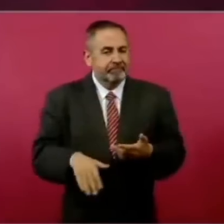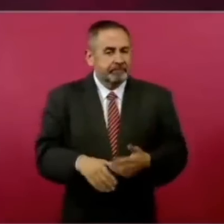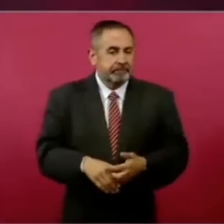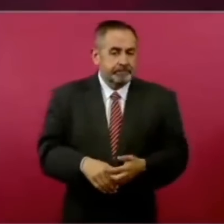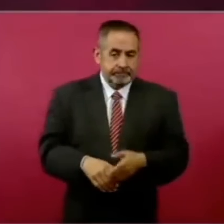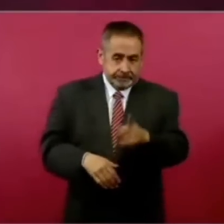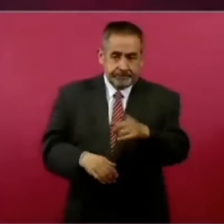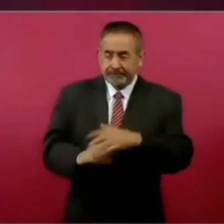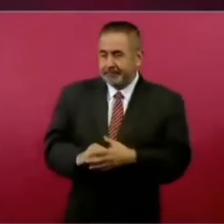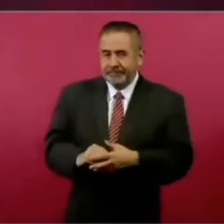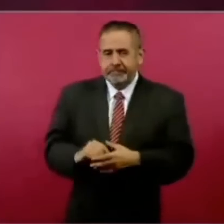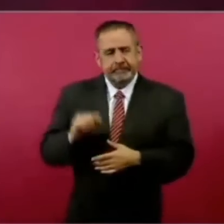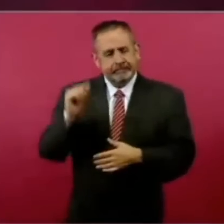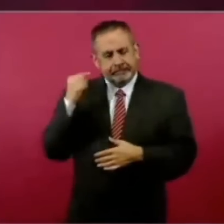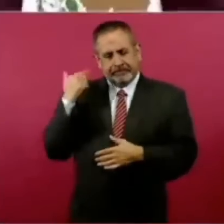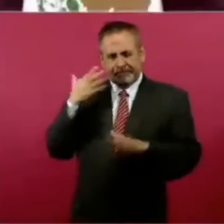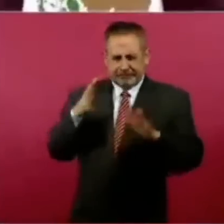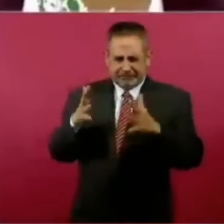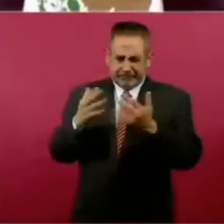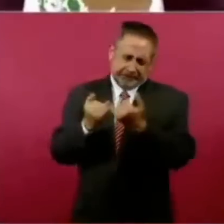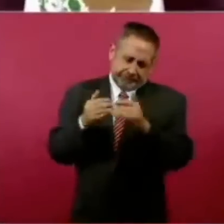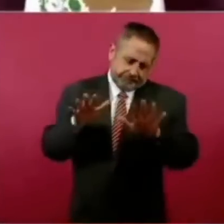Recientemente, y guardadas las proporciones,